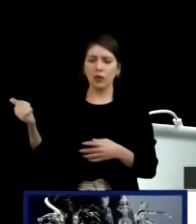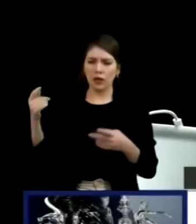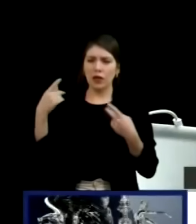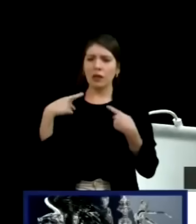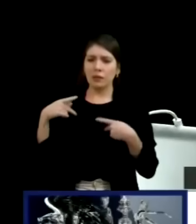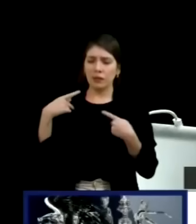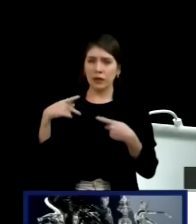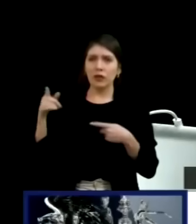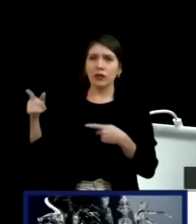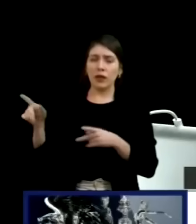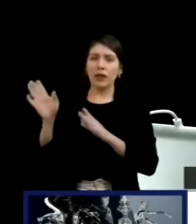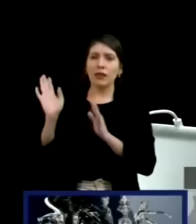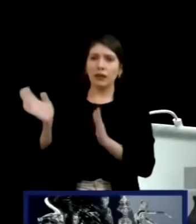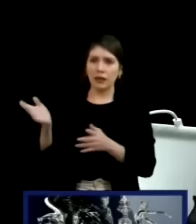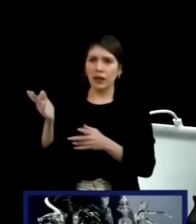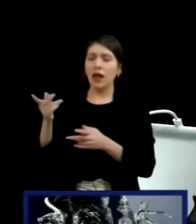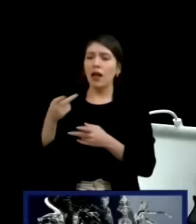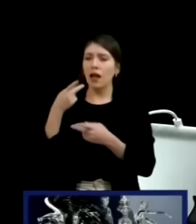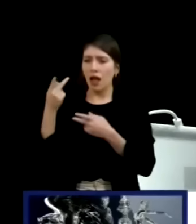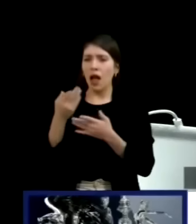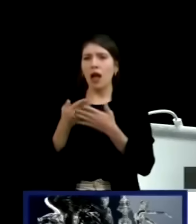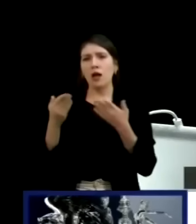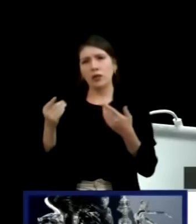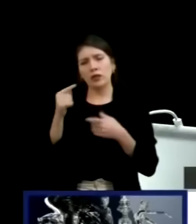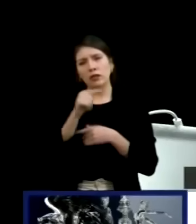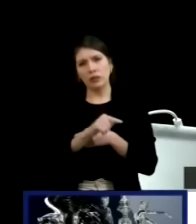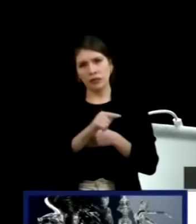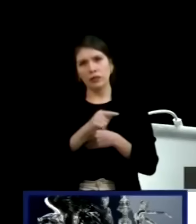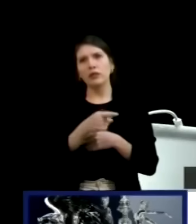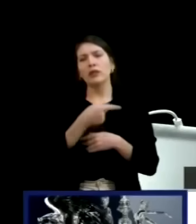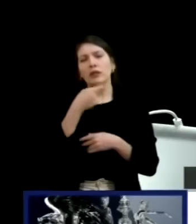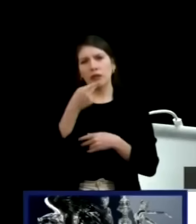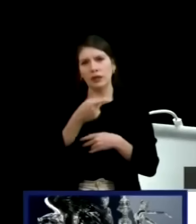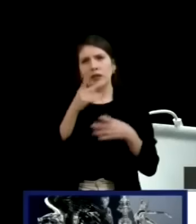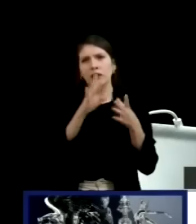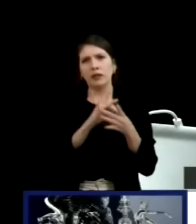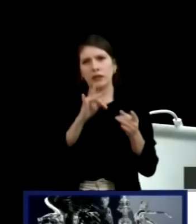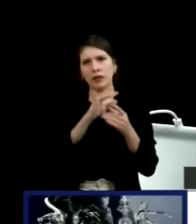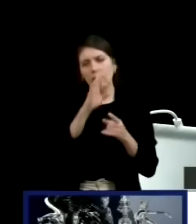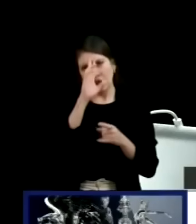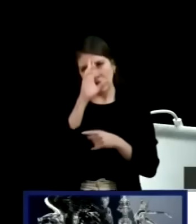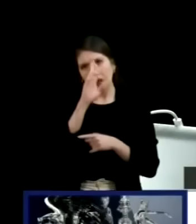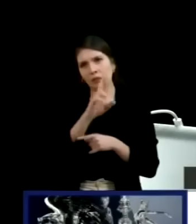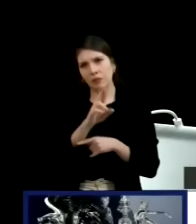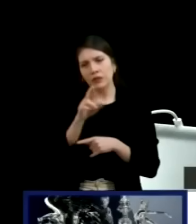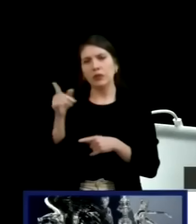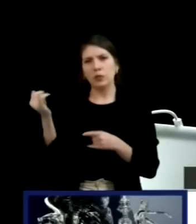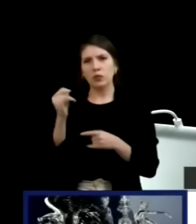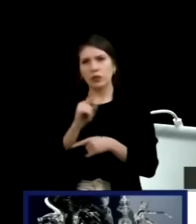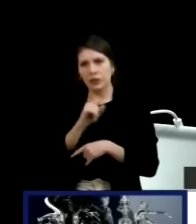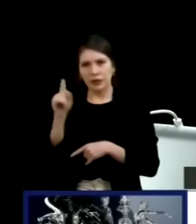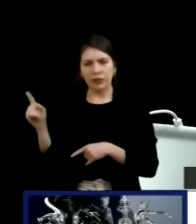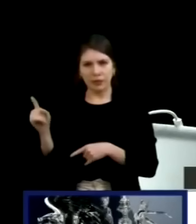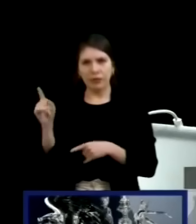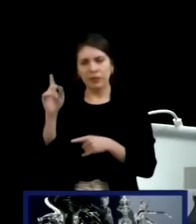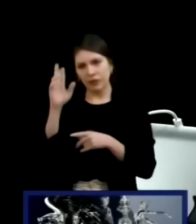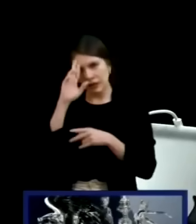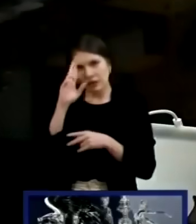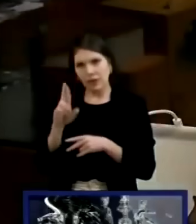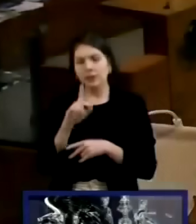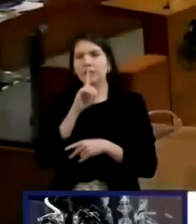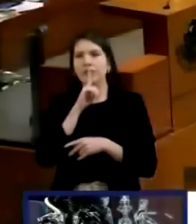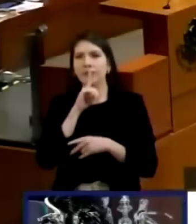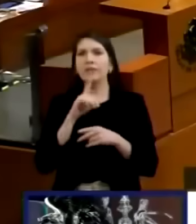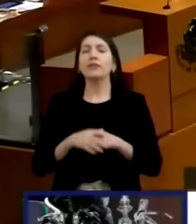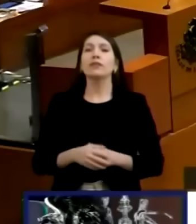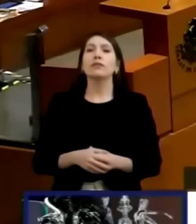palabra y le corresponde ahora escuchar a la oradora con respeto como ella la escuchó a usted. Adelante, diputada Aguilar.